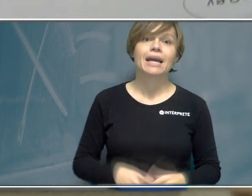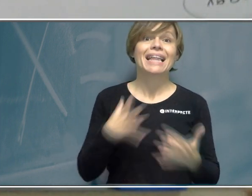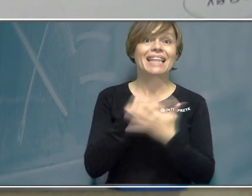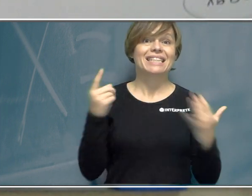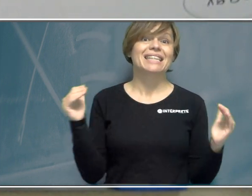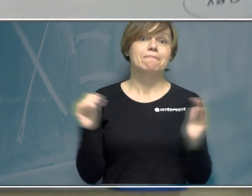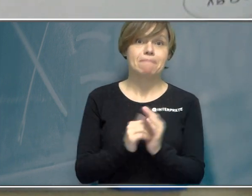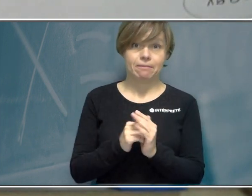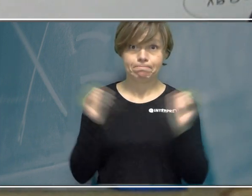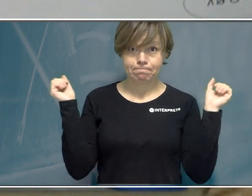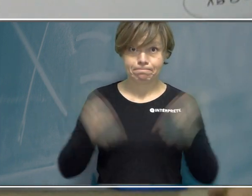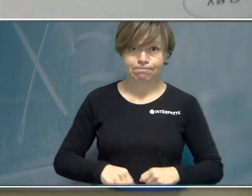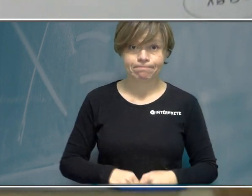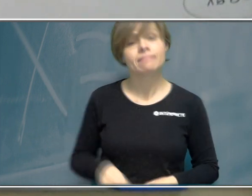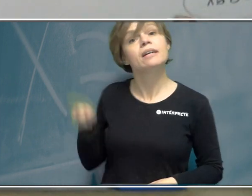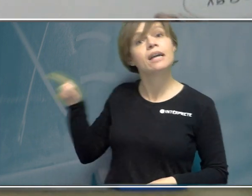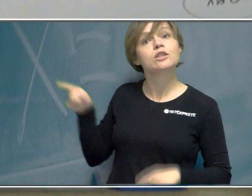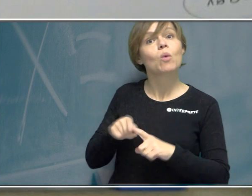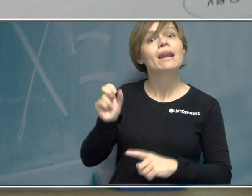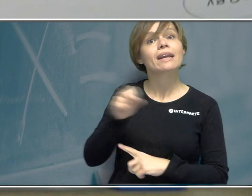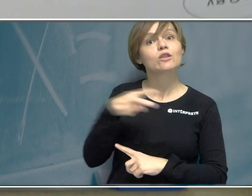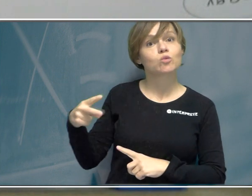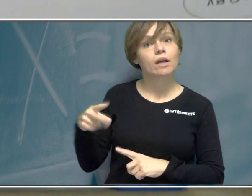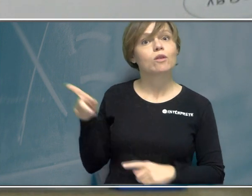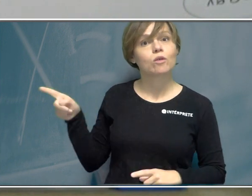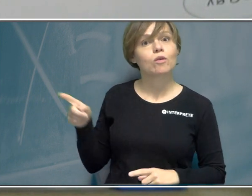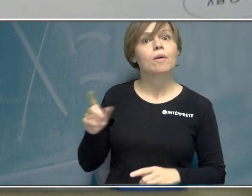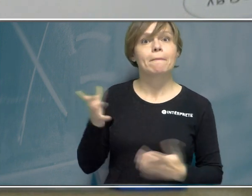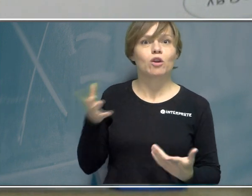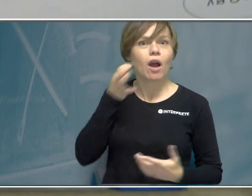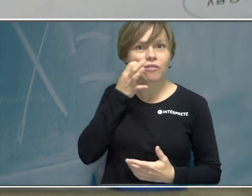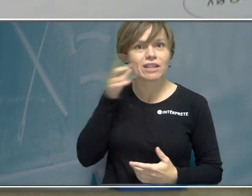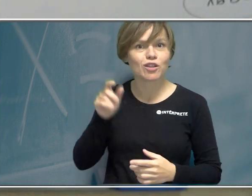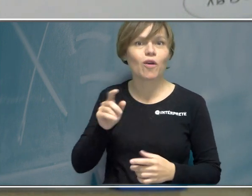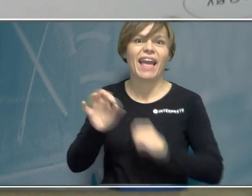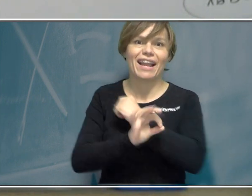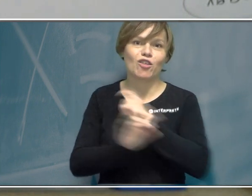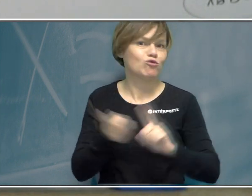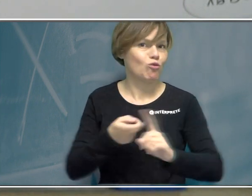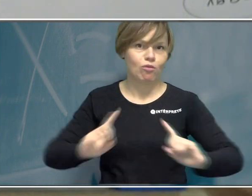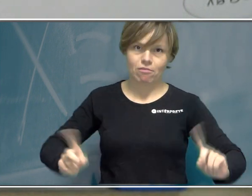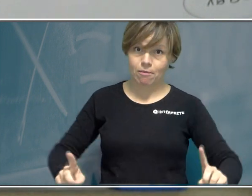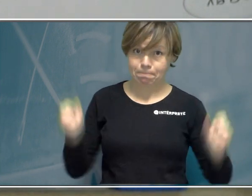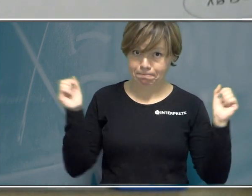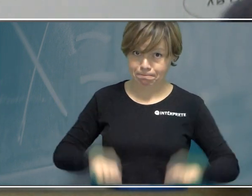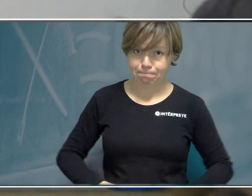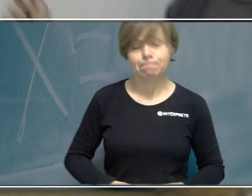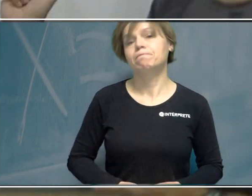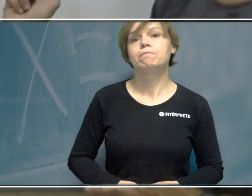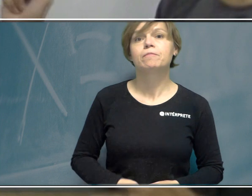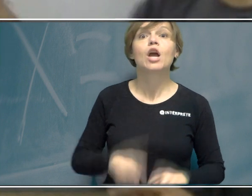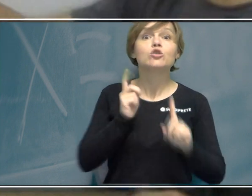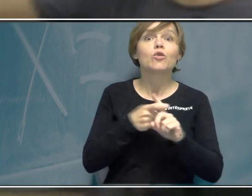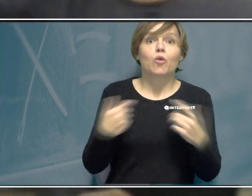16.000. ¿De acuerdo? Esto sería el resultado y el valor de la x, pero esto no es la solución del ejercicio. ¿Bien?